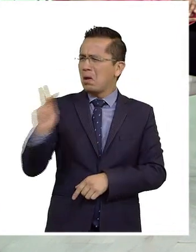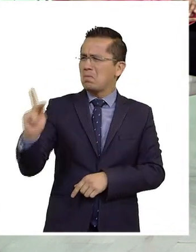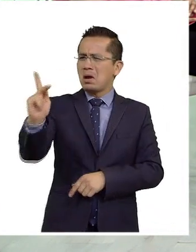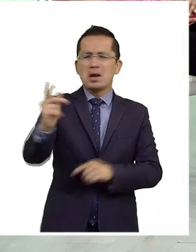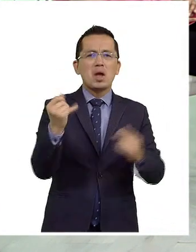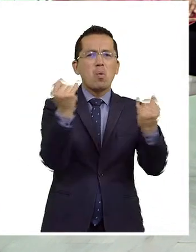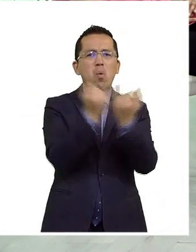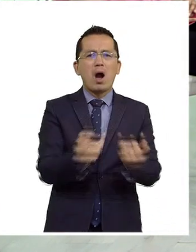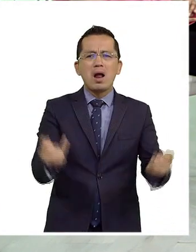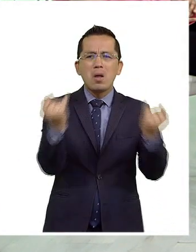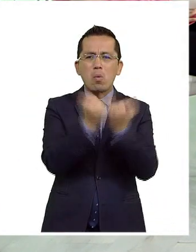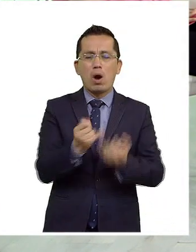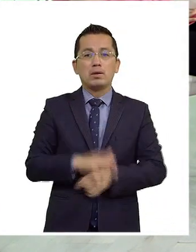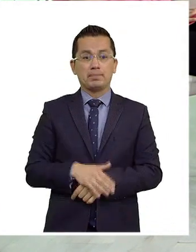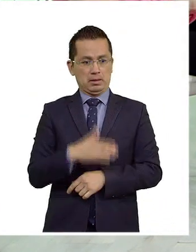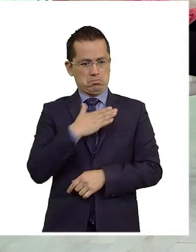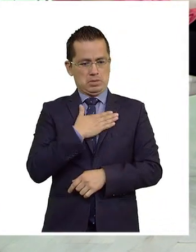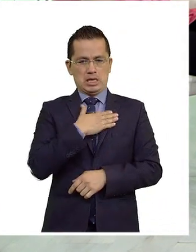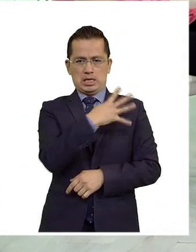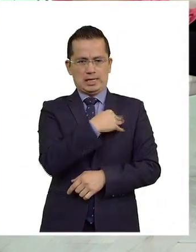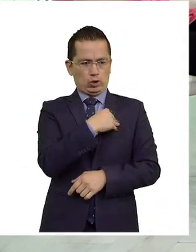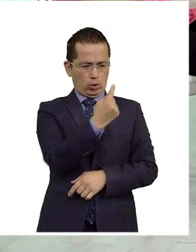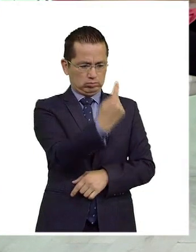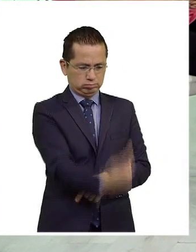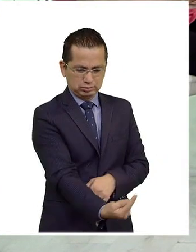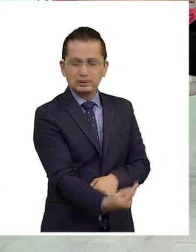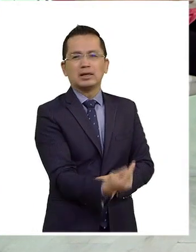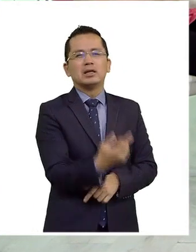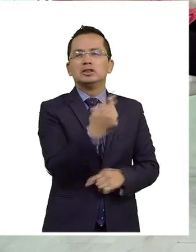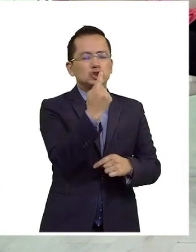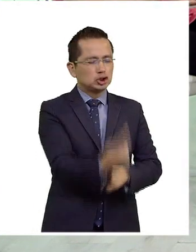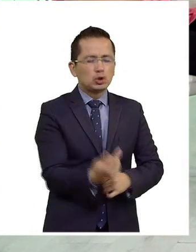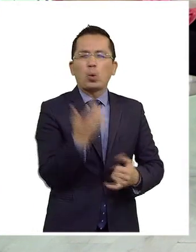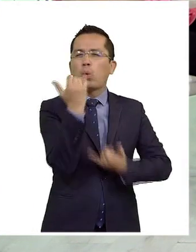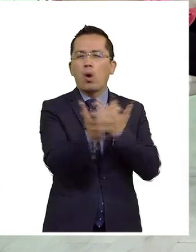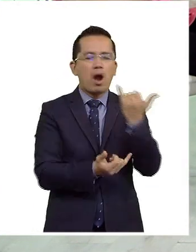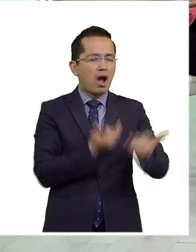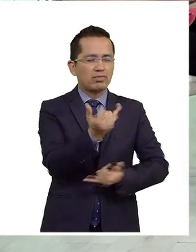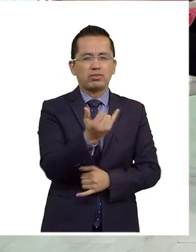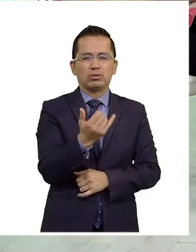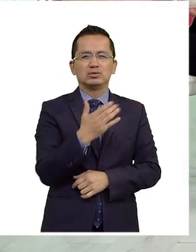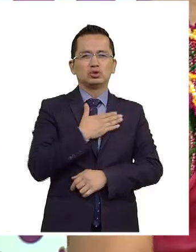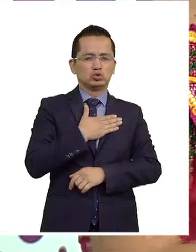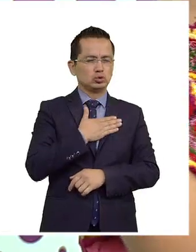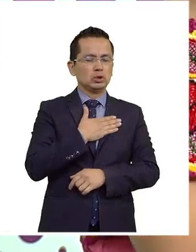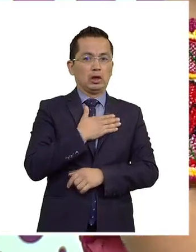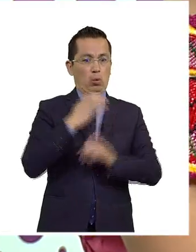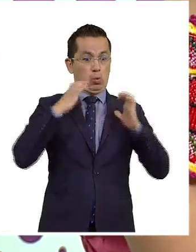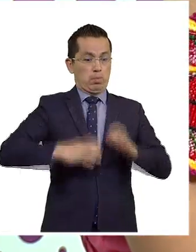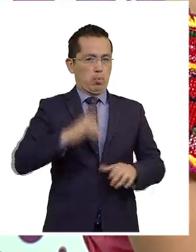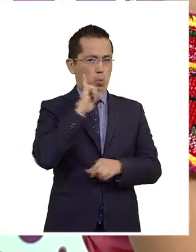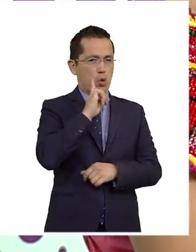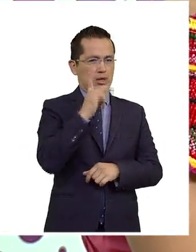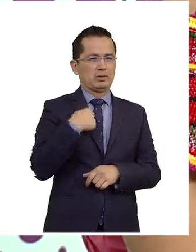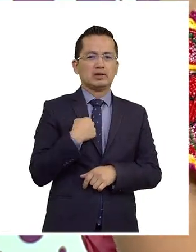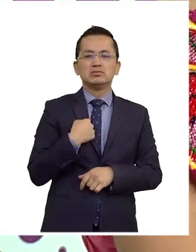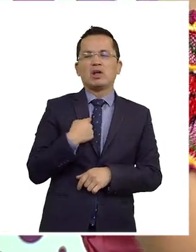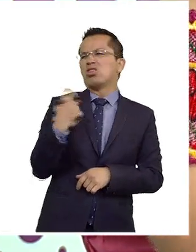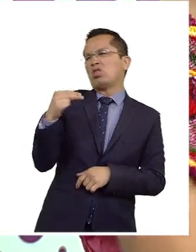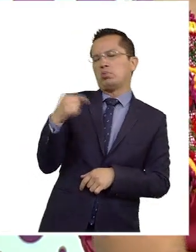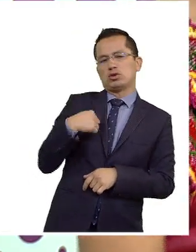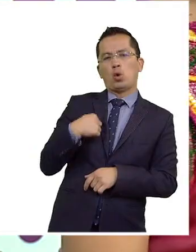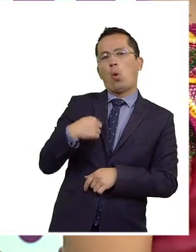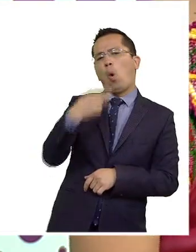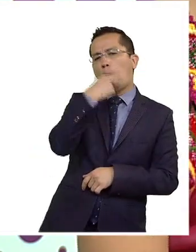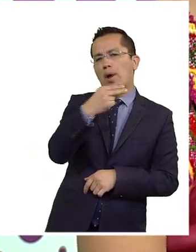o se nombraba con nombres jugando masculinos o le parecía como raro que tuviera que entrar al baño de niñas,